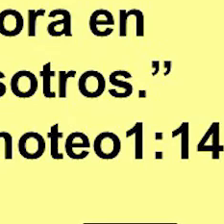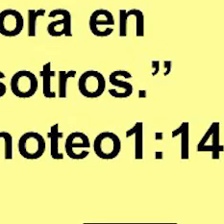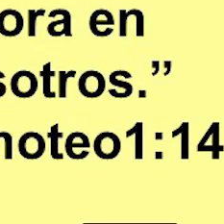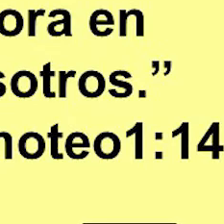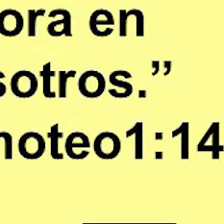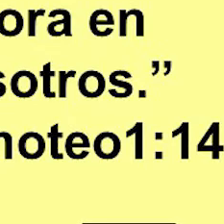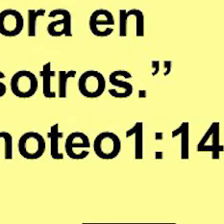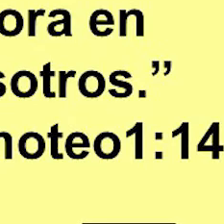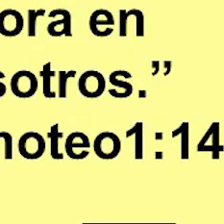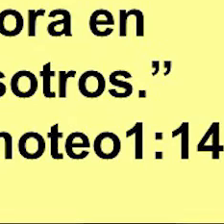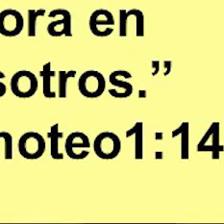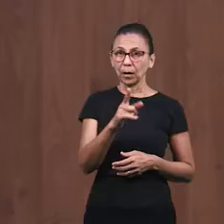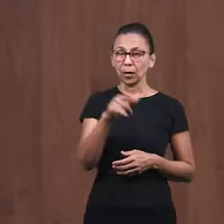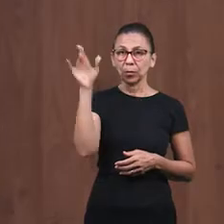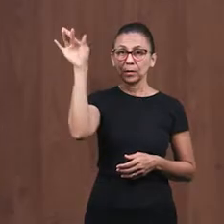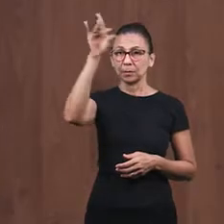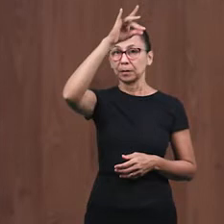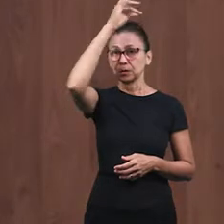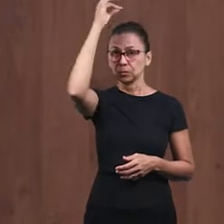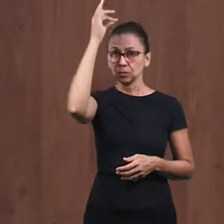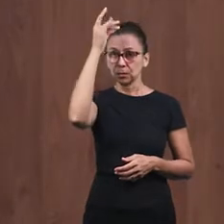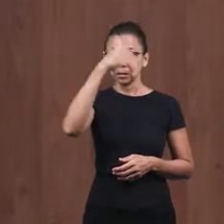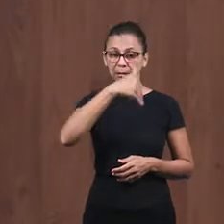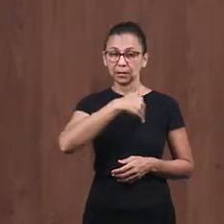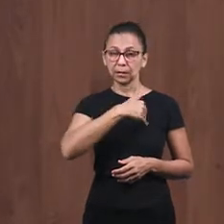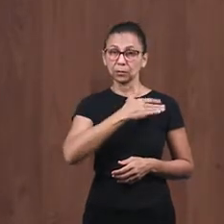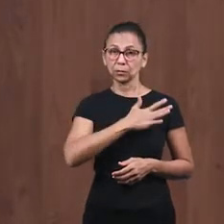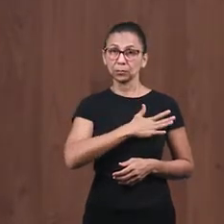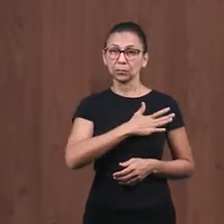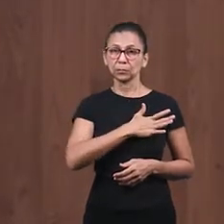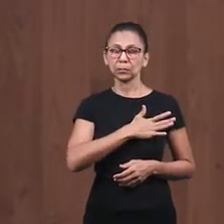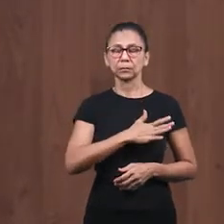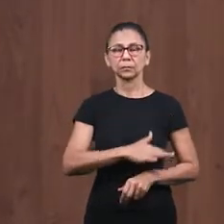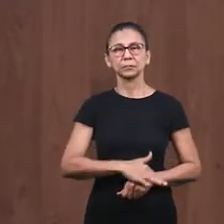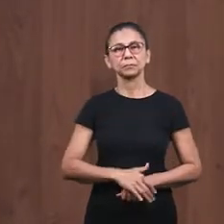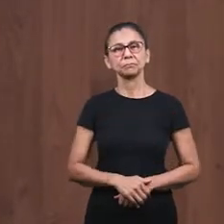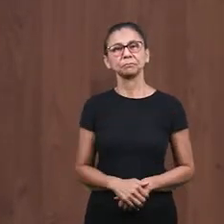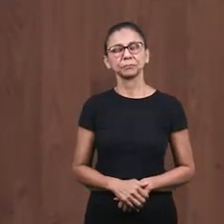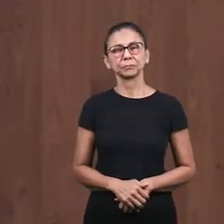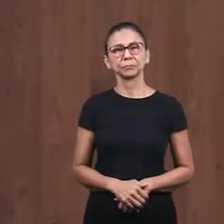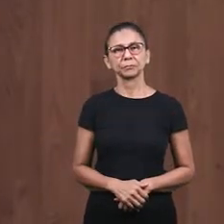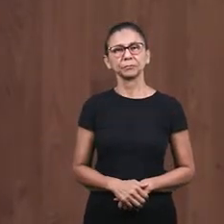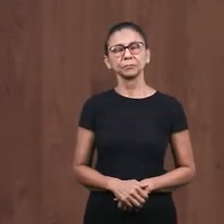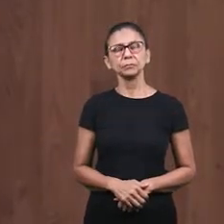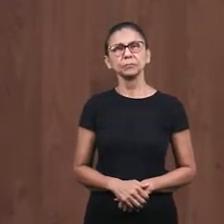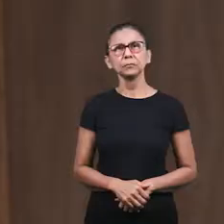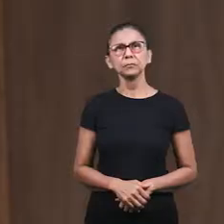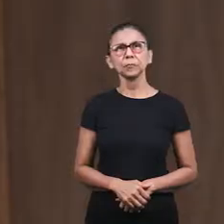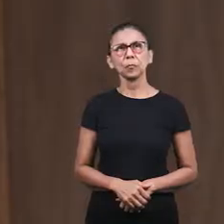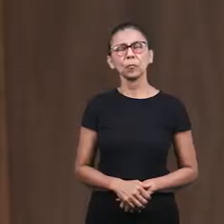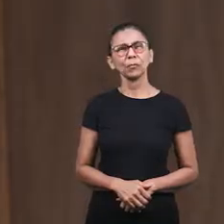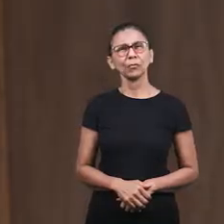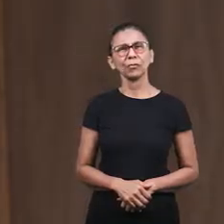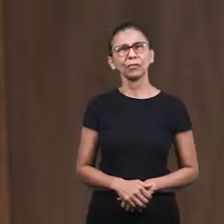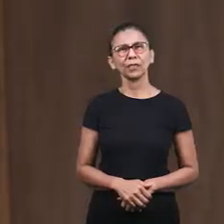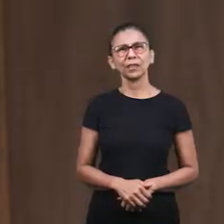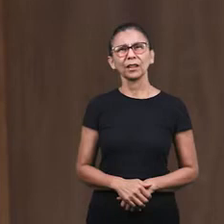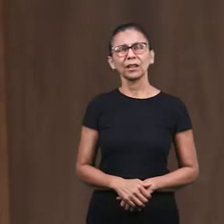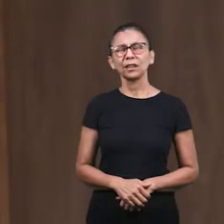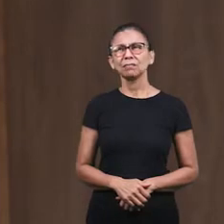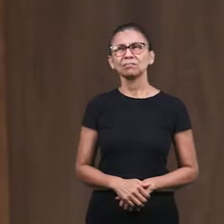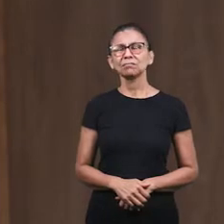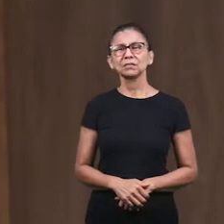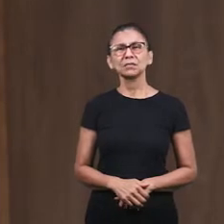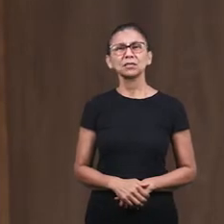En este texto, el Señor está hablando para nosotros guardar el buen depósito. Pero ustedes saben qué